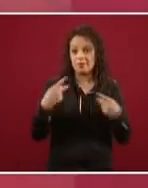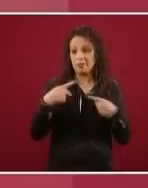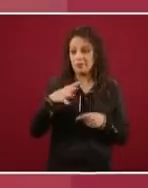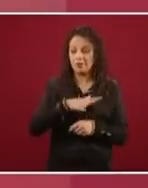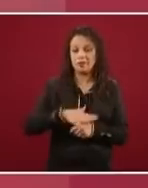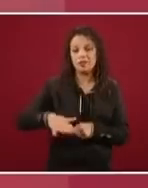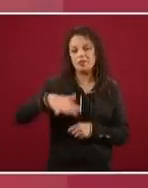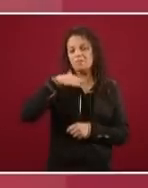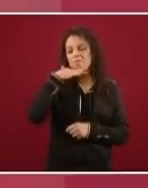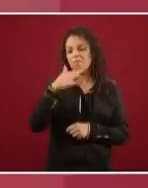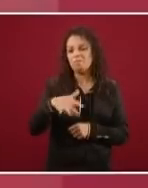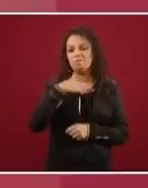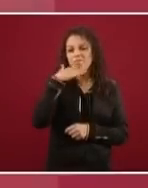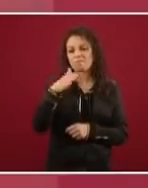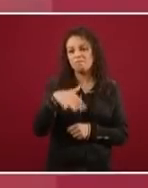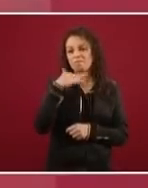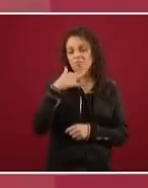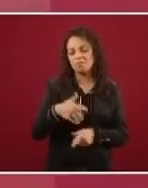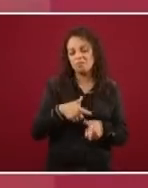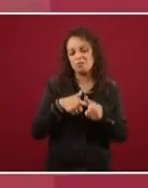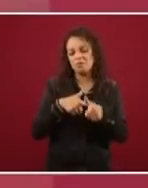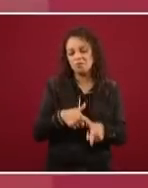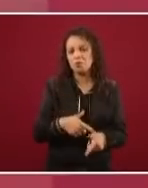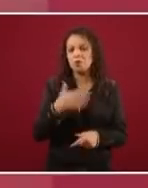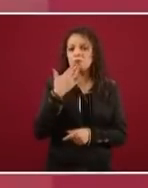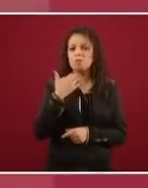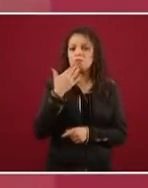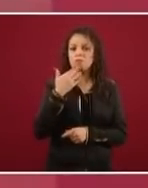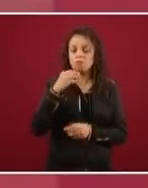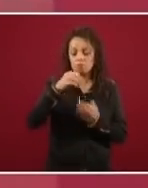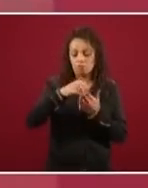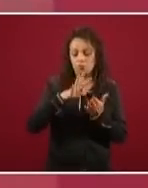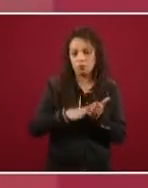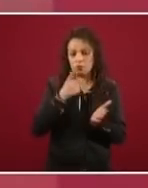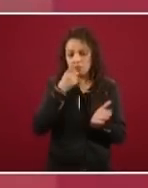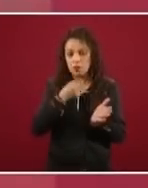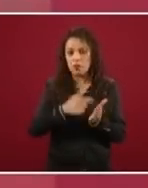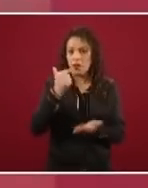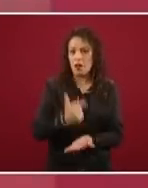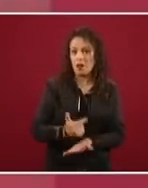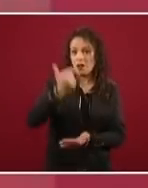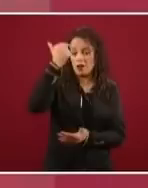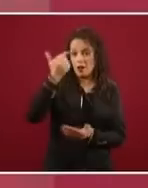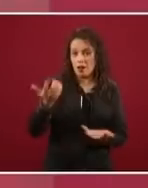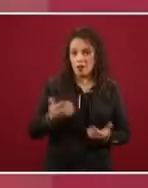considerará delito grave 25 años